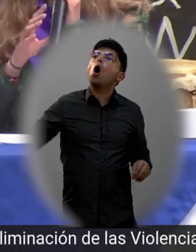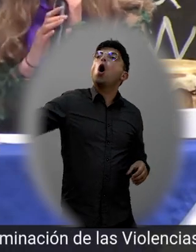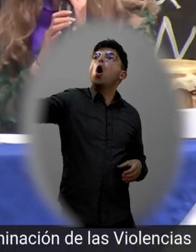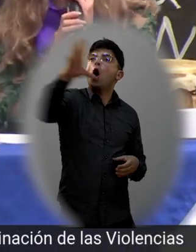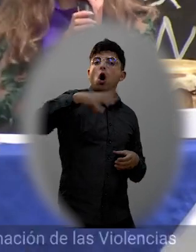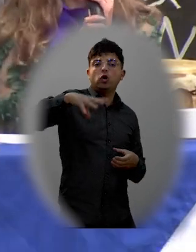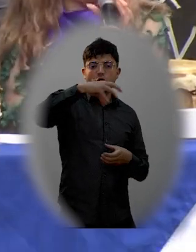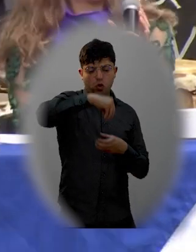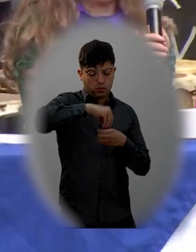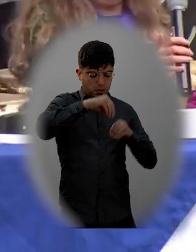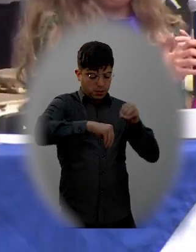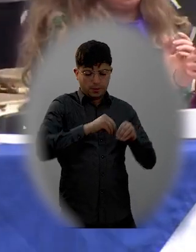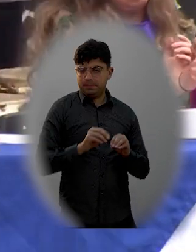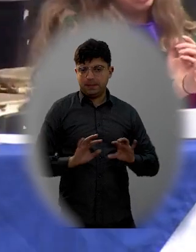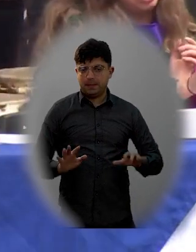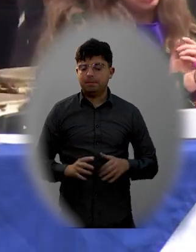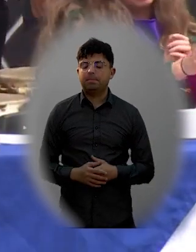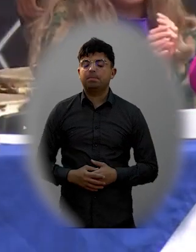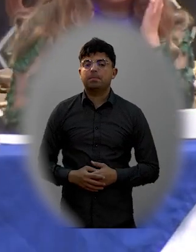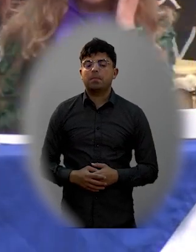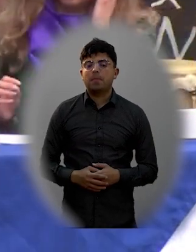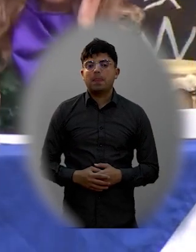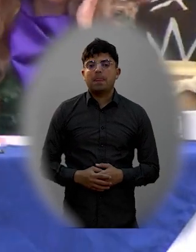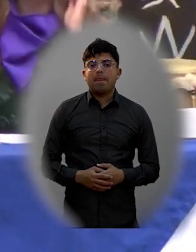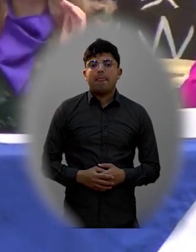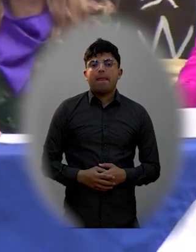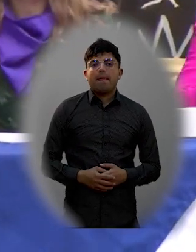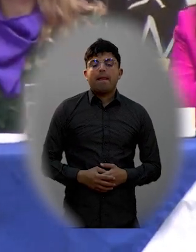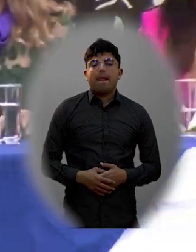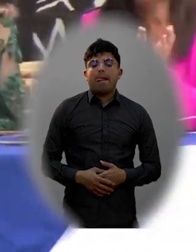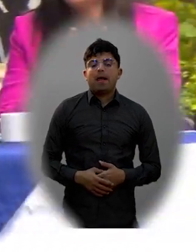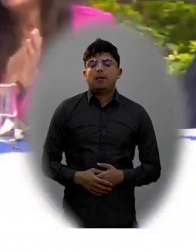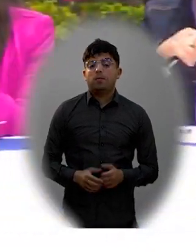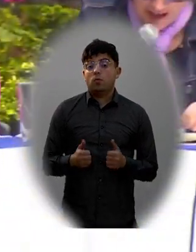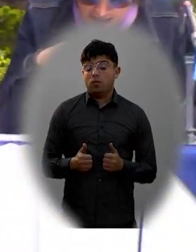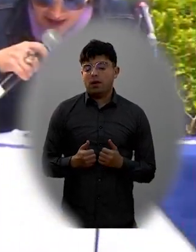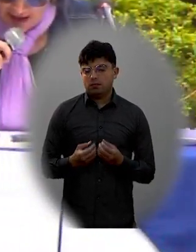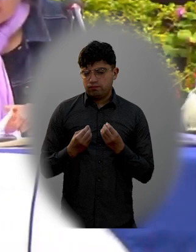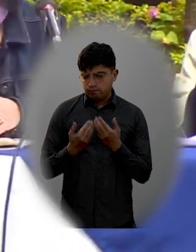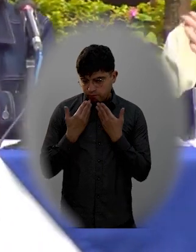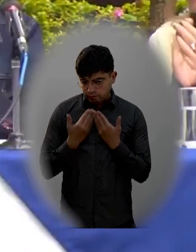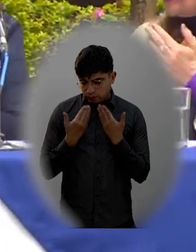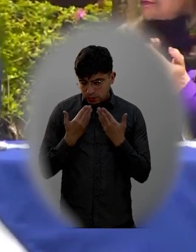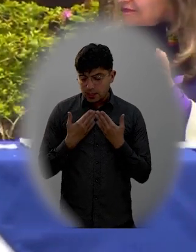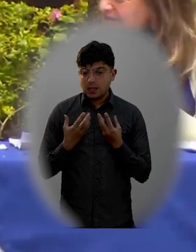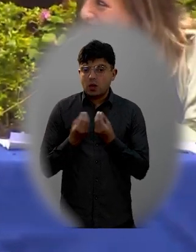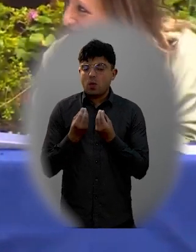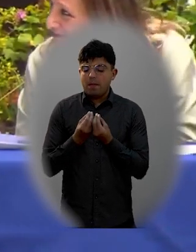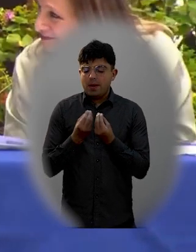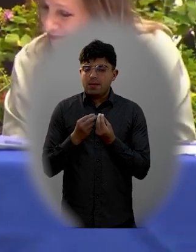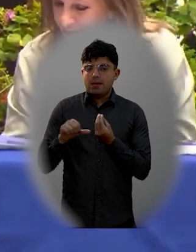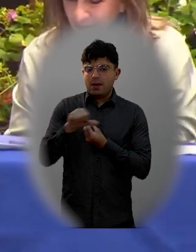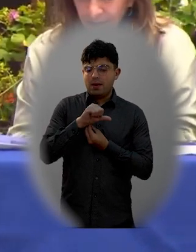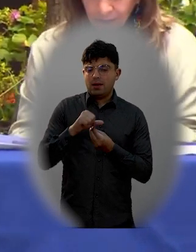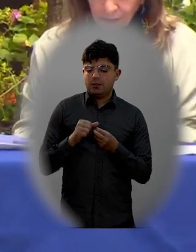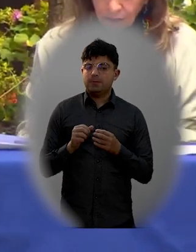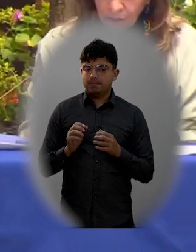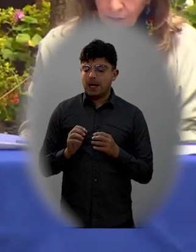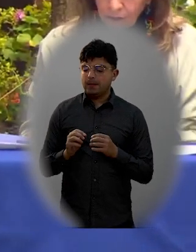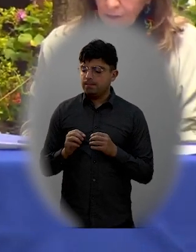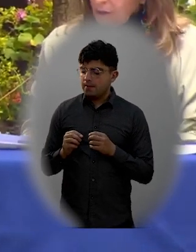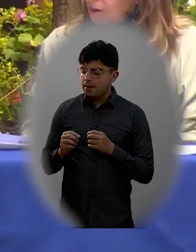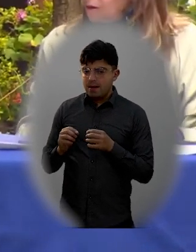todes. Y ya. Gracias. Bien, muchas gracias a las compañeras de la juntanza.